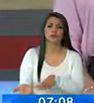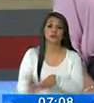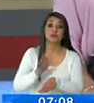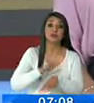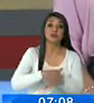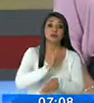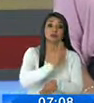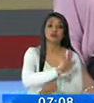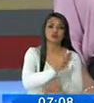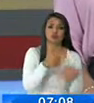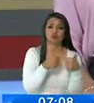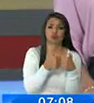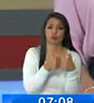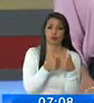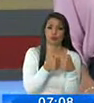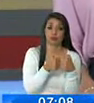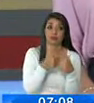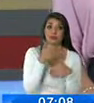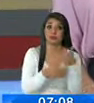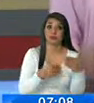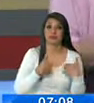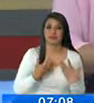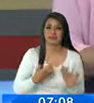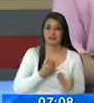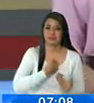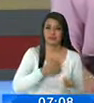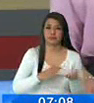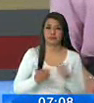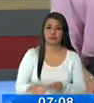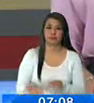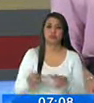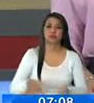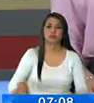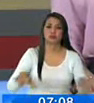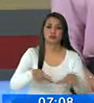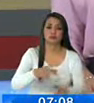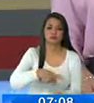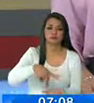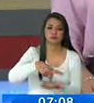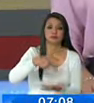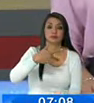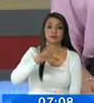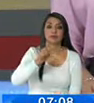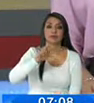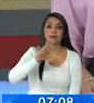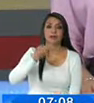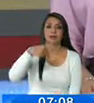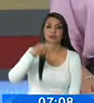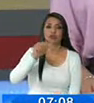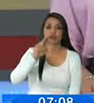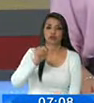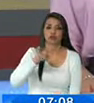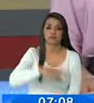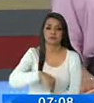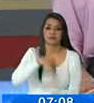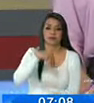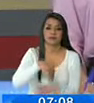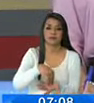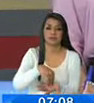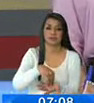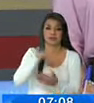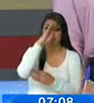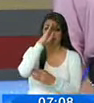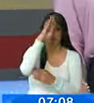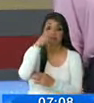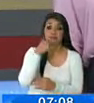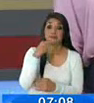presuntamente por su pareja, quien luego intentó quitarse la vida. El hecho ocurrió en la parroquia Charapotó del cantón Sucre, provincia de Manabí. Según la